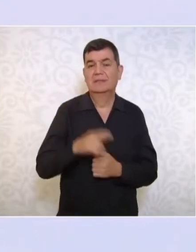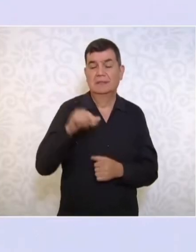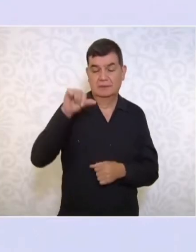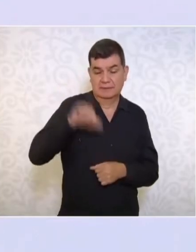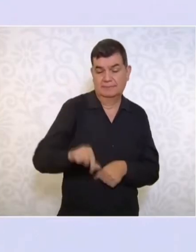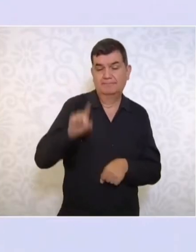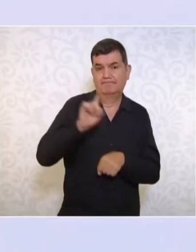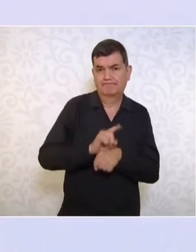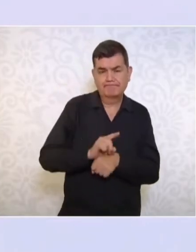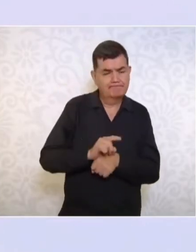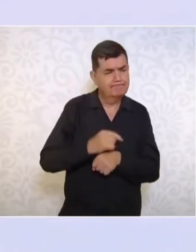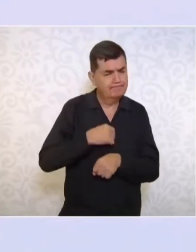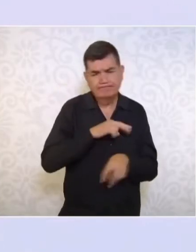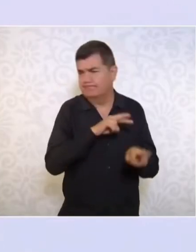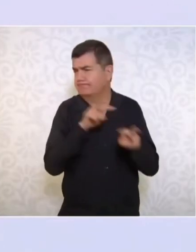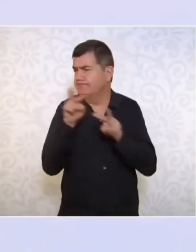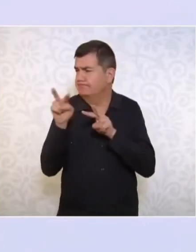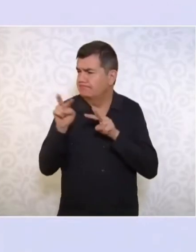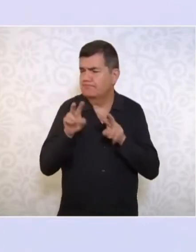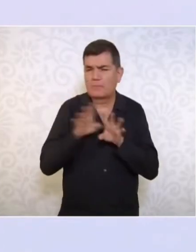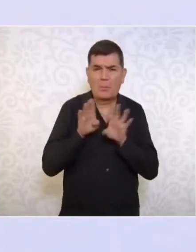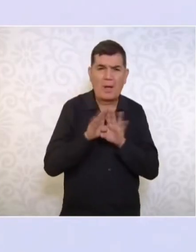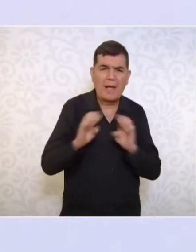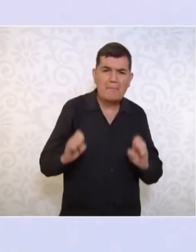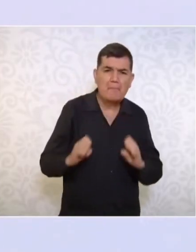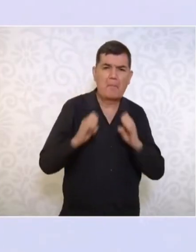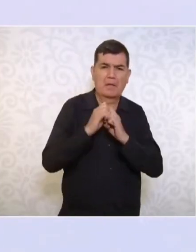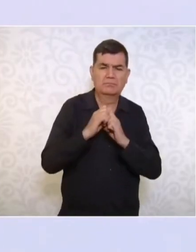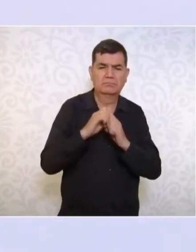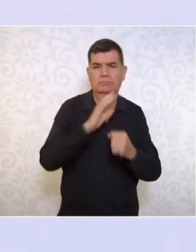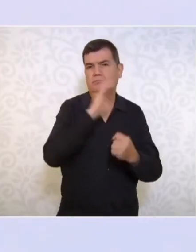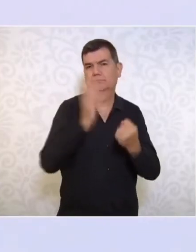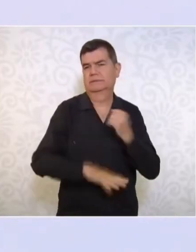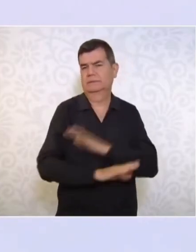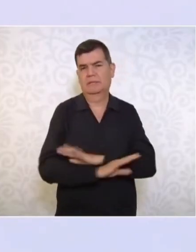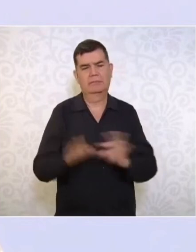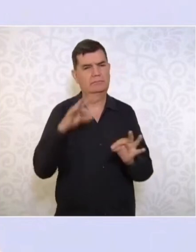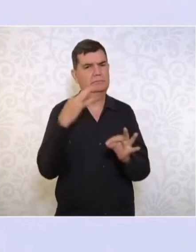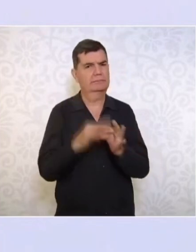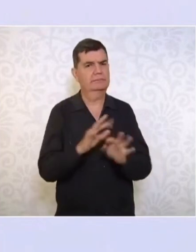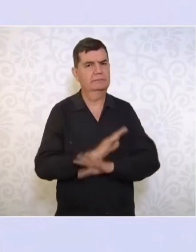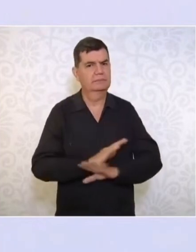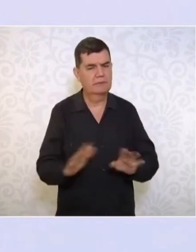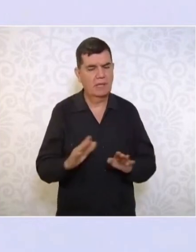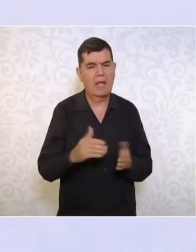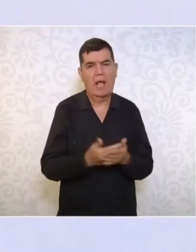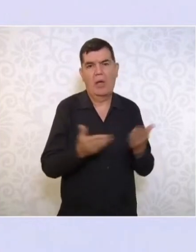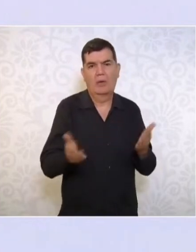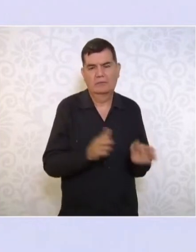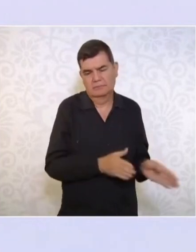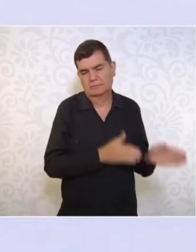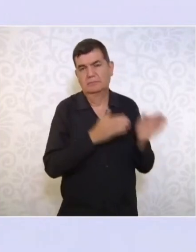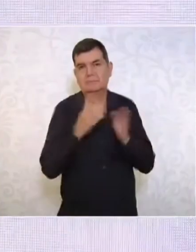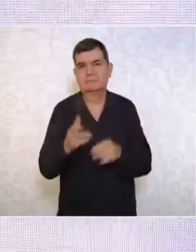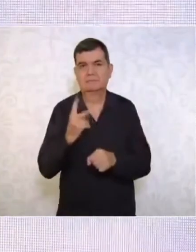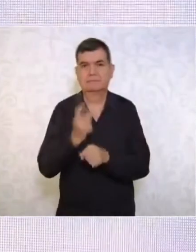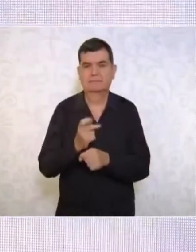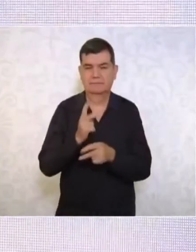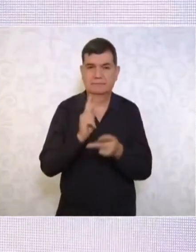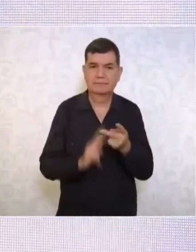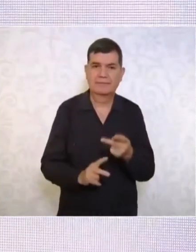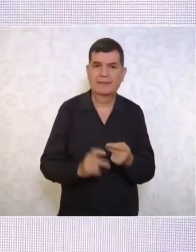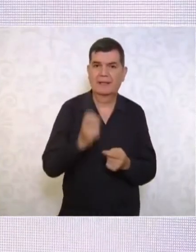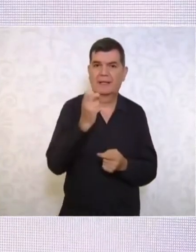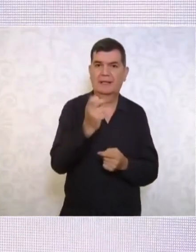Declara Sheinbaum finalizada la emergencia por John y anuncia plan para transformar Acapulco. Habrá encuentros con el sector privado